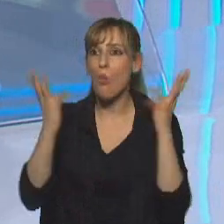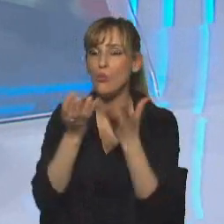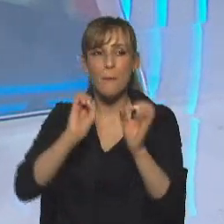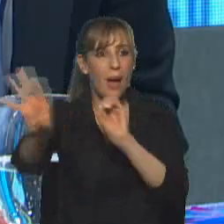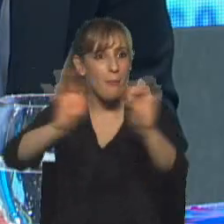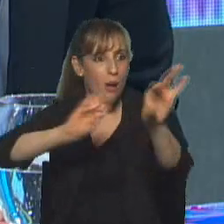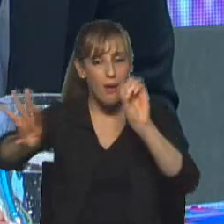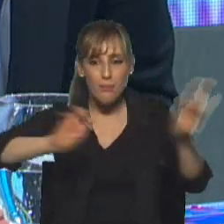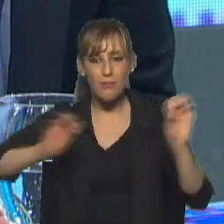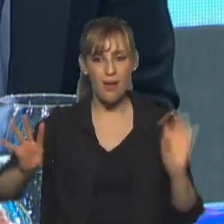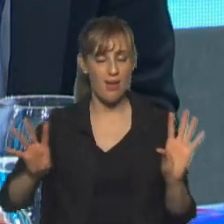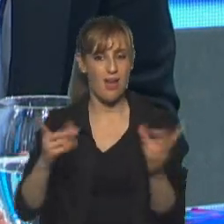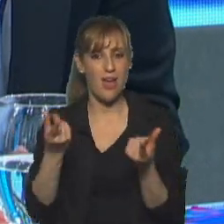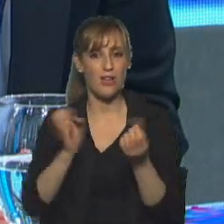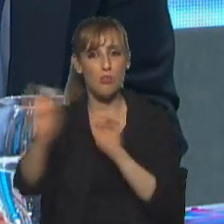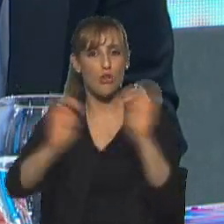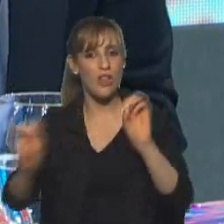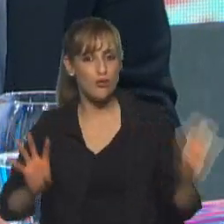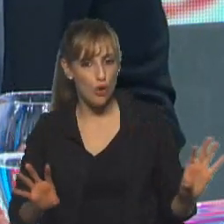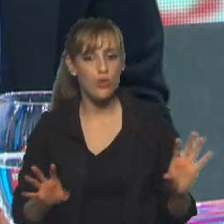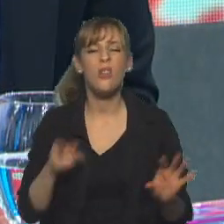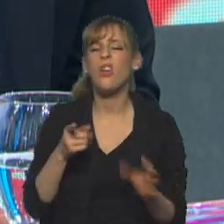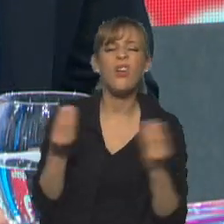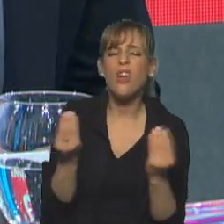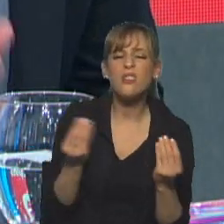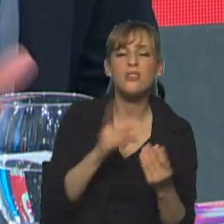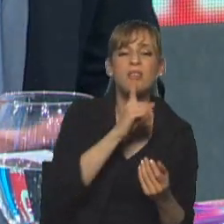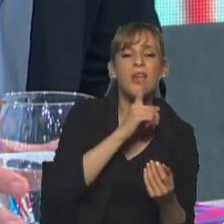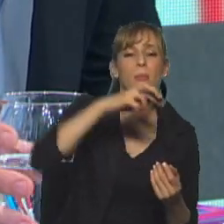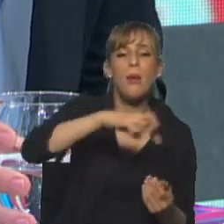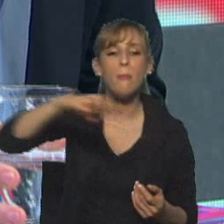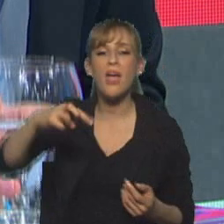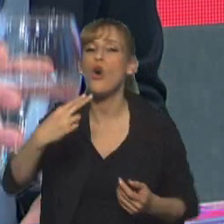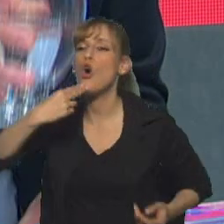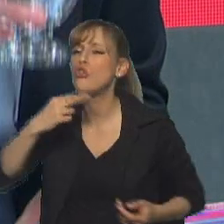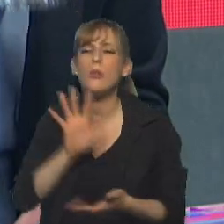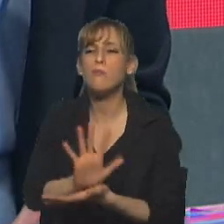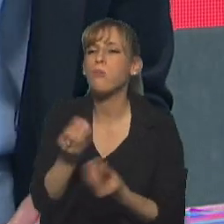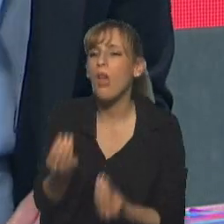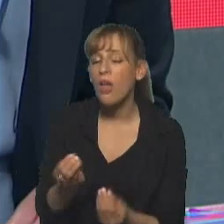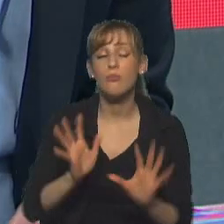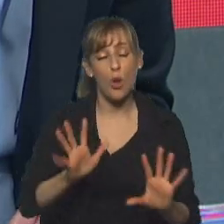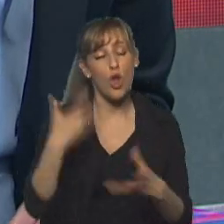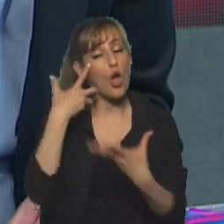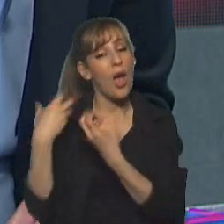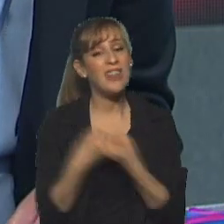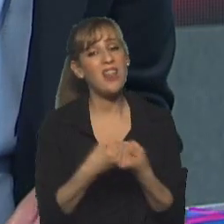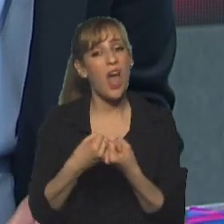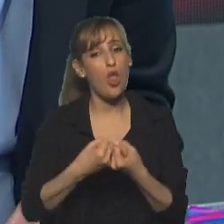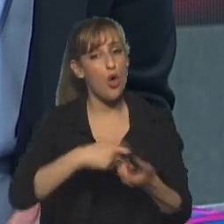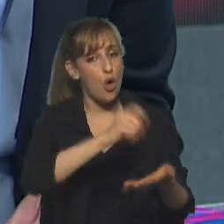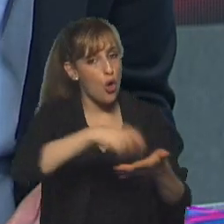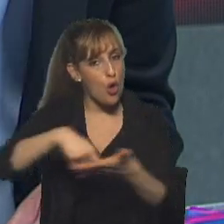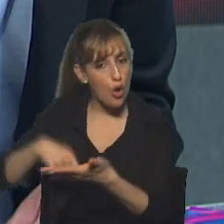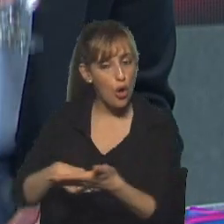qué consiste el TPP? Bueno, el TPP-11 es un tratado que primero no amplía los mercados,